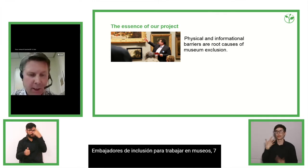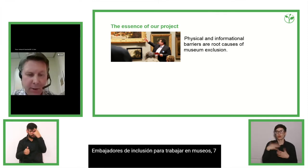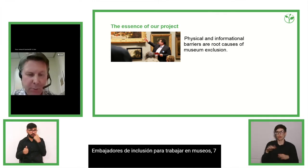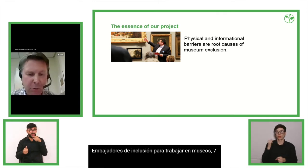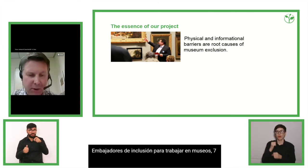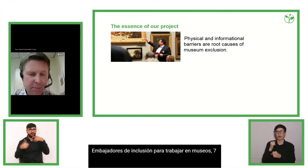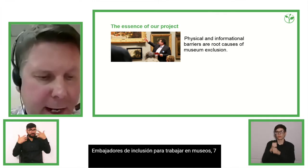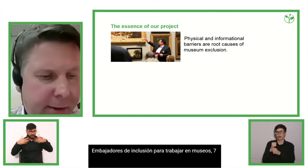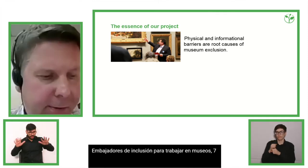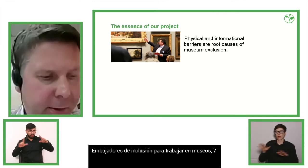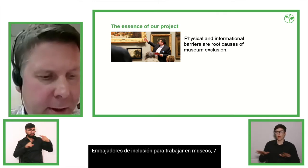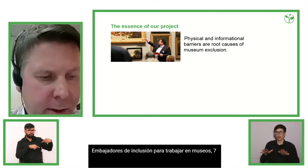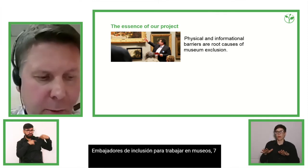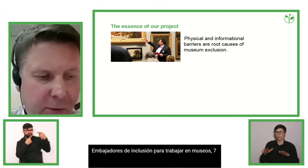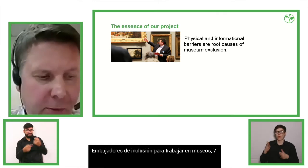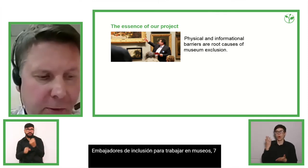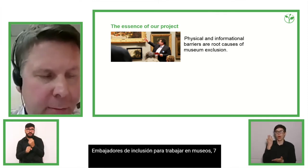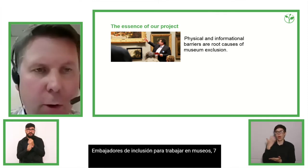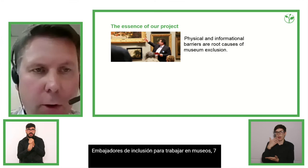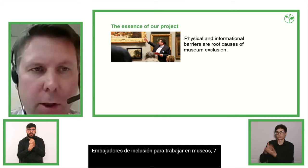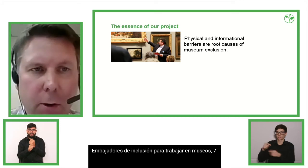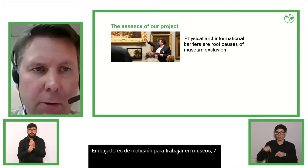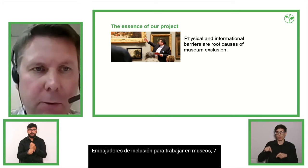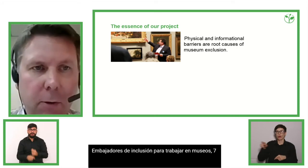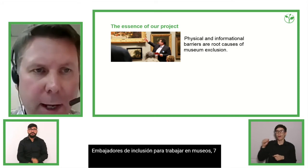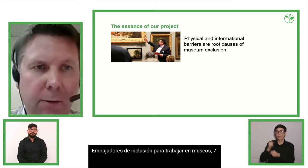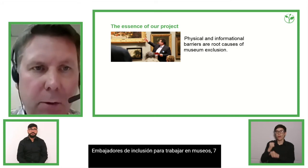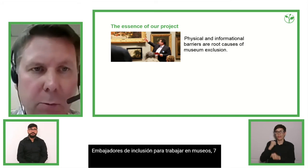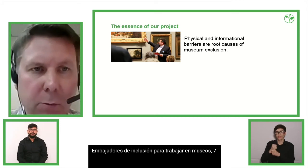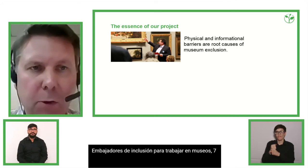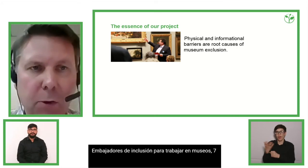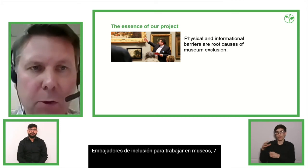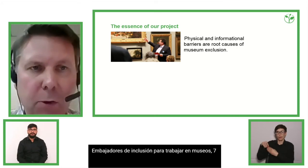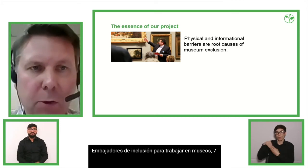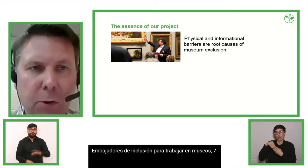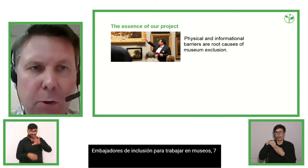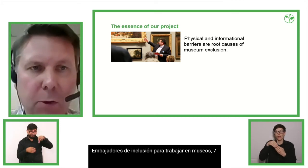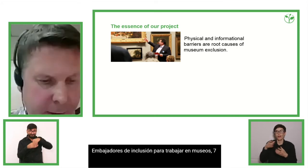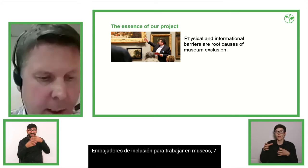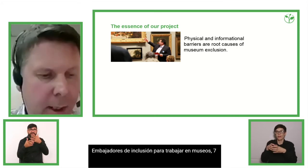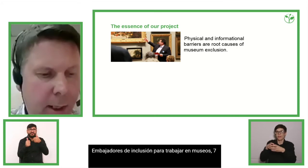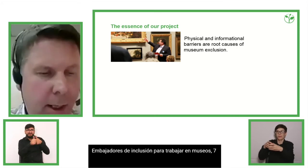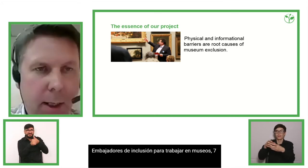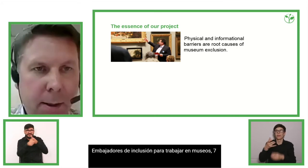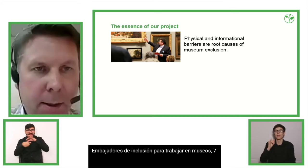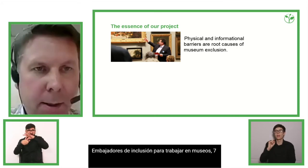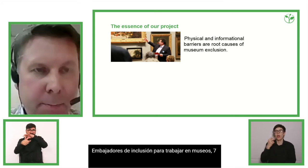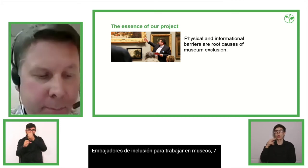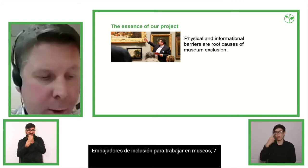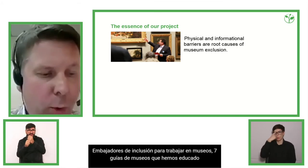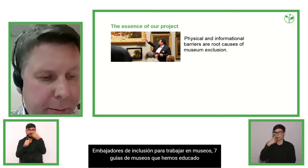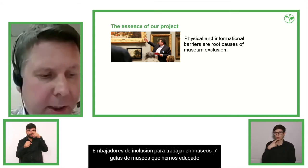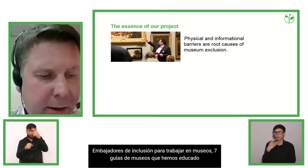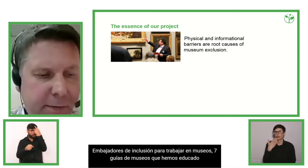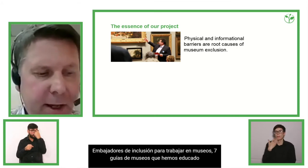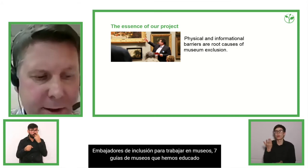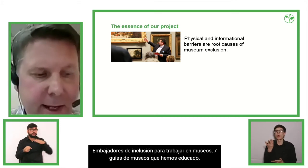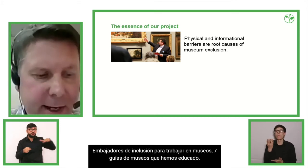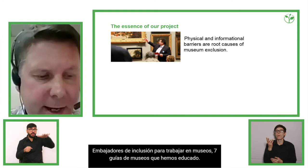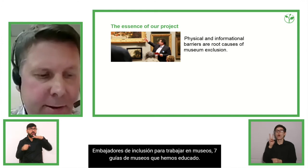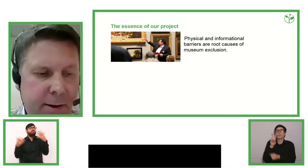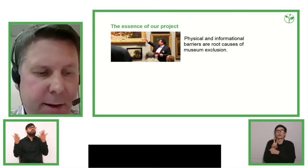Ellos pueden trabajar como guías de museo o también como coaches de museo.